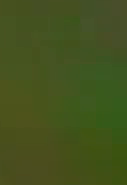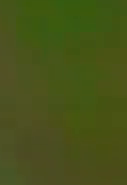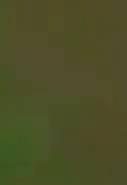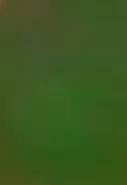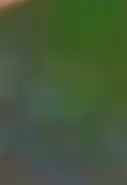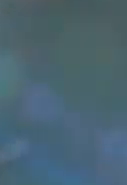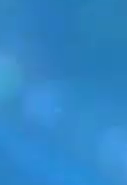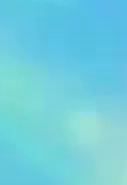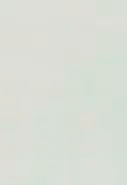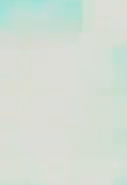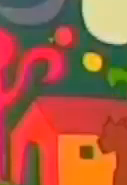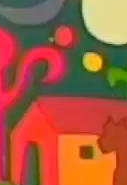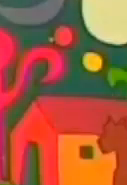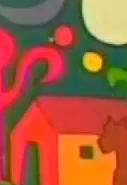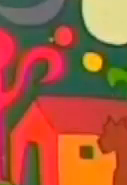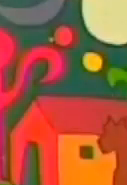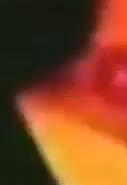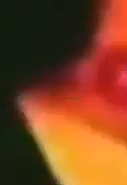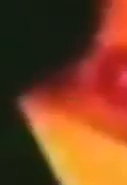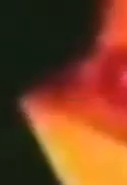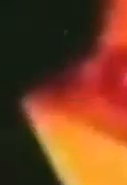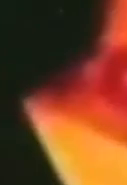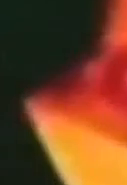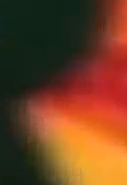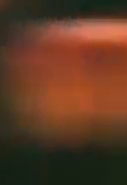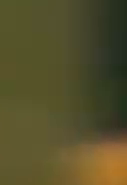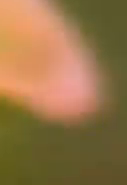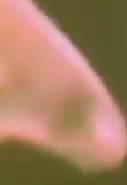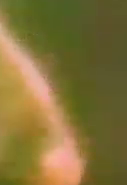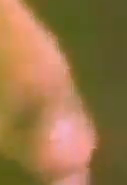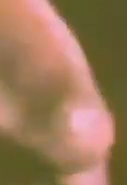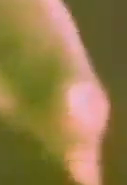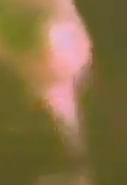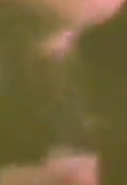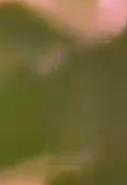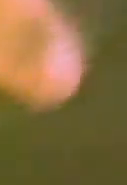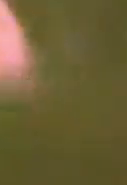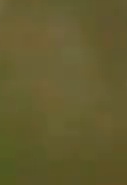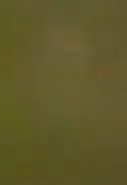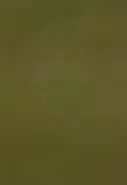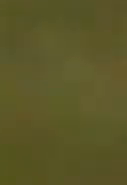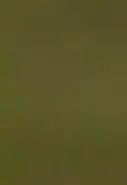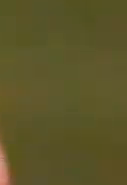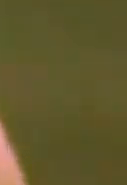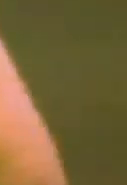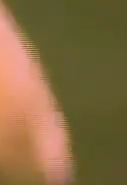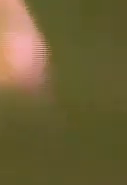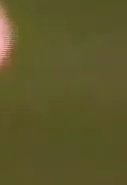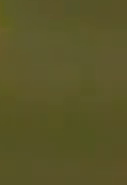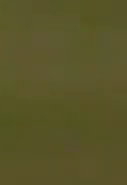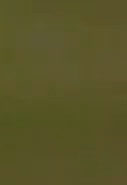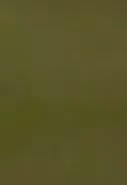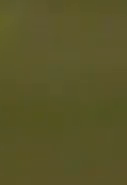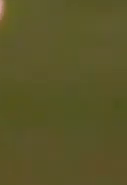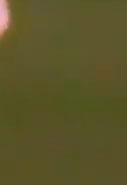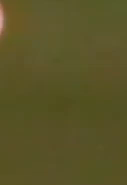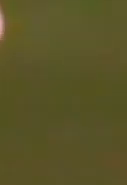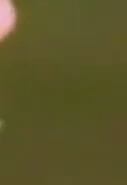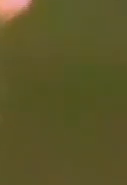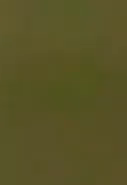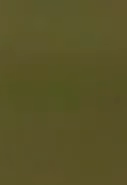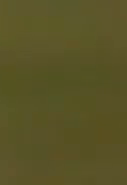estaba escuchando. Era un gran bolivariano Alí Primera. Cada aniversario de tu muerte, si entonces se va,